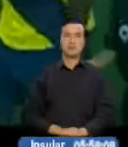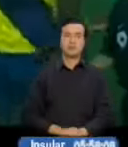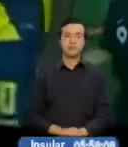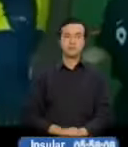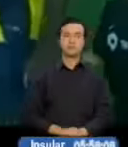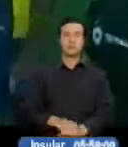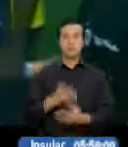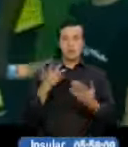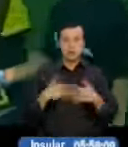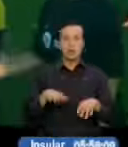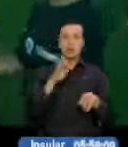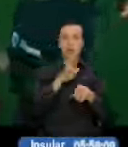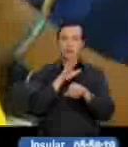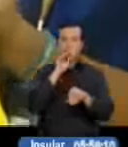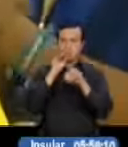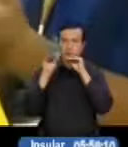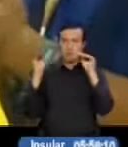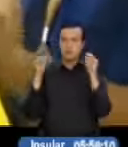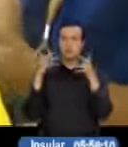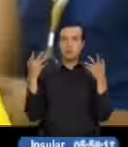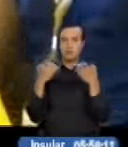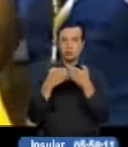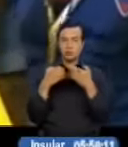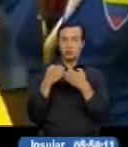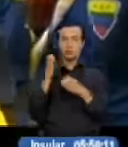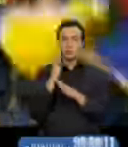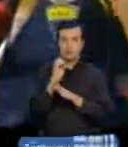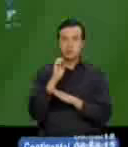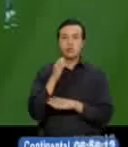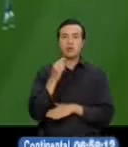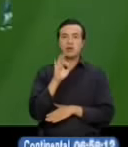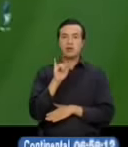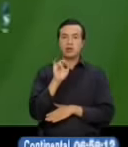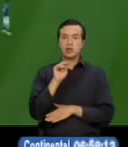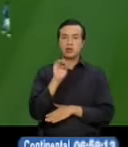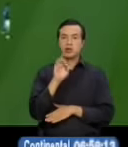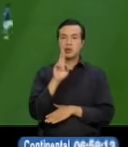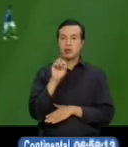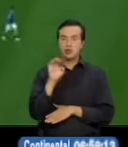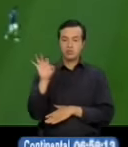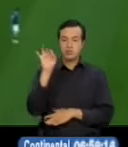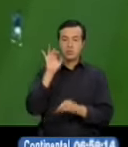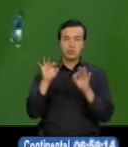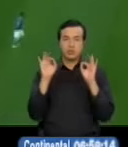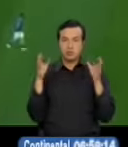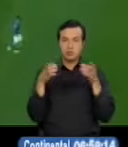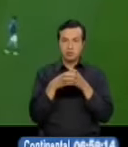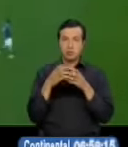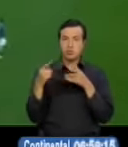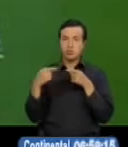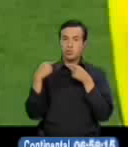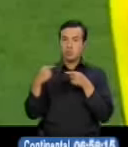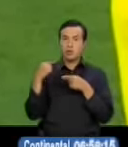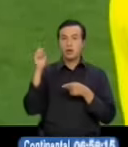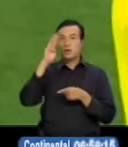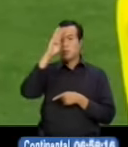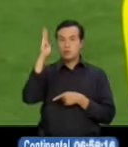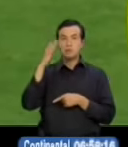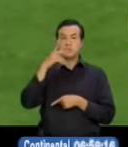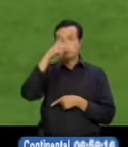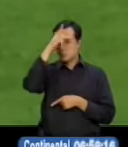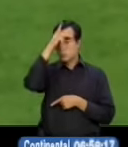Después de conocer la convocatoria del seleccionador ecuatoriano Gustavo Quinteros para los compromisos de eliminatorias ante Brasil y Perú, revisamos